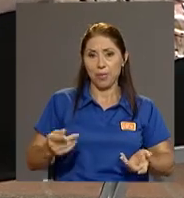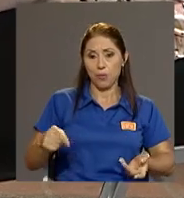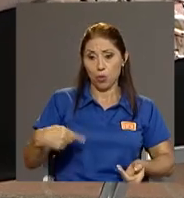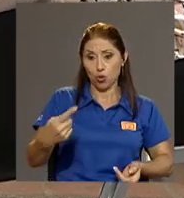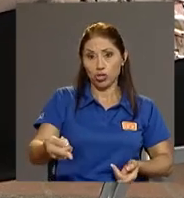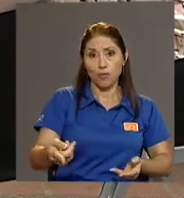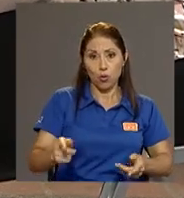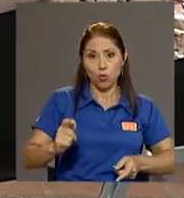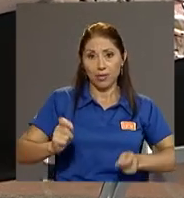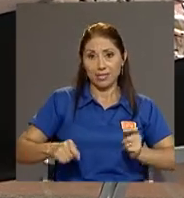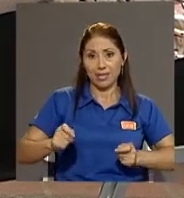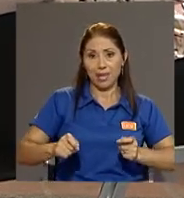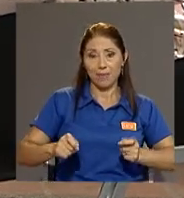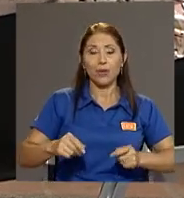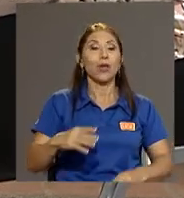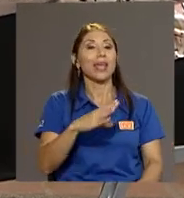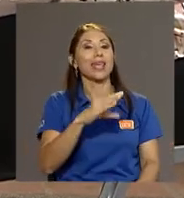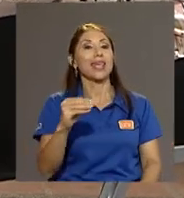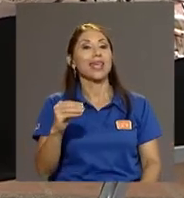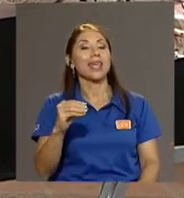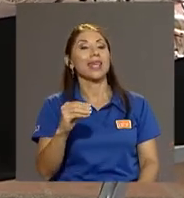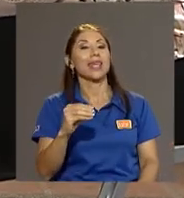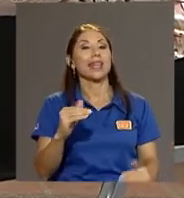próximo y las licenciaturas